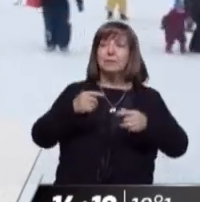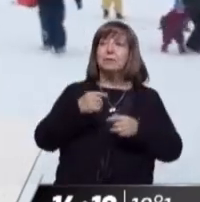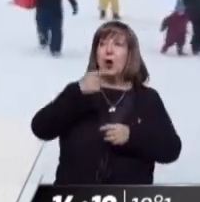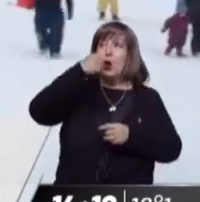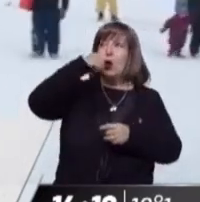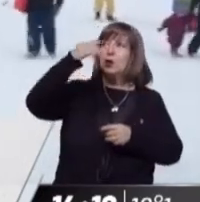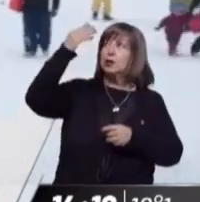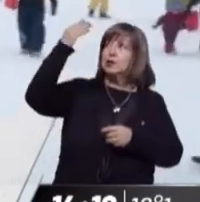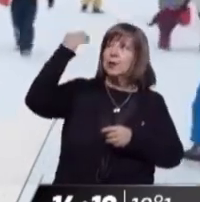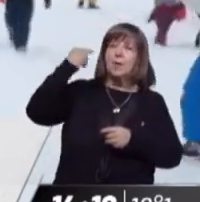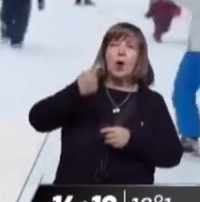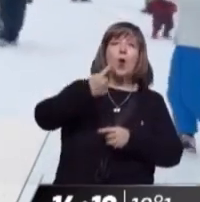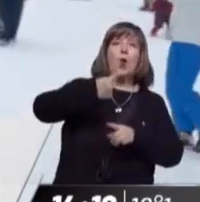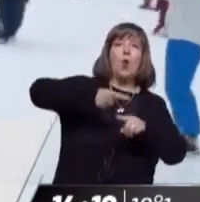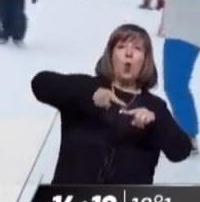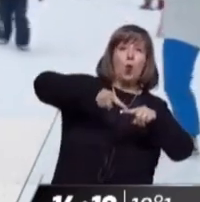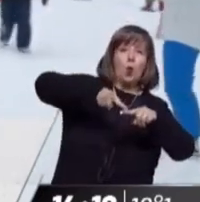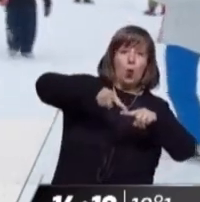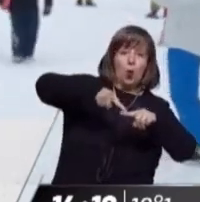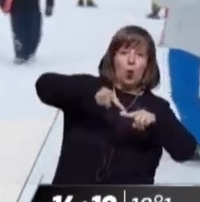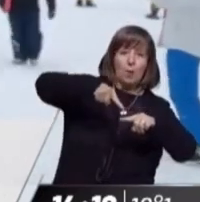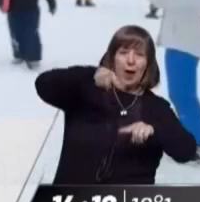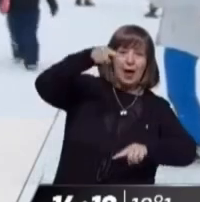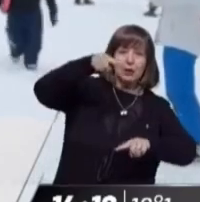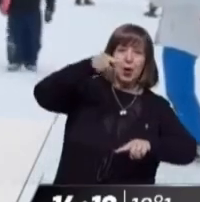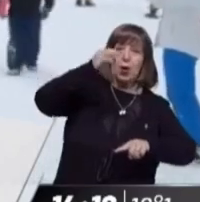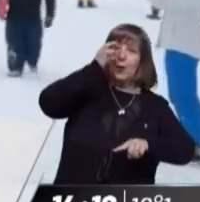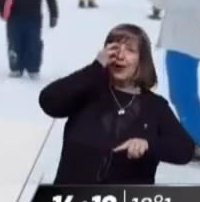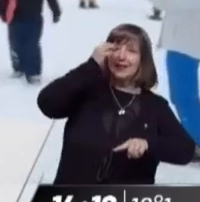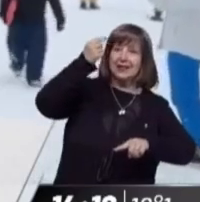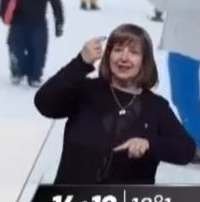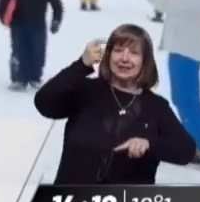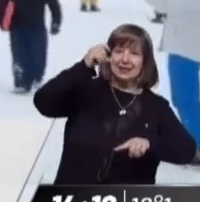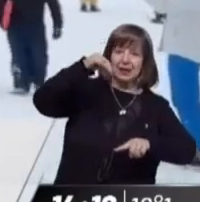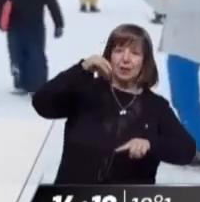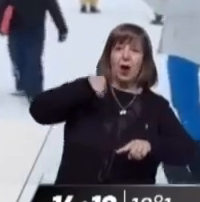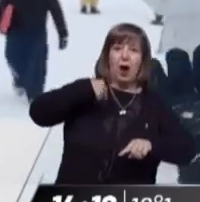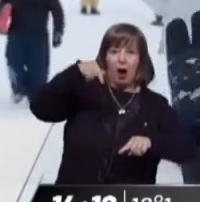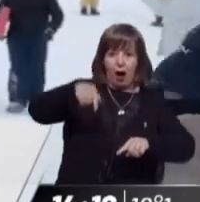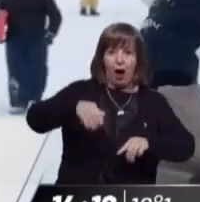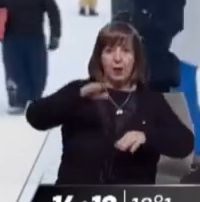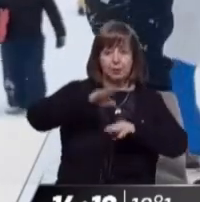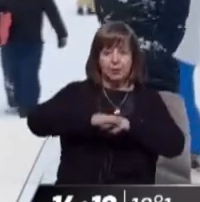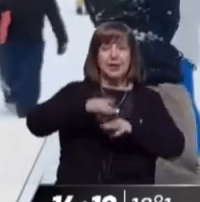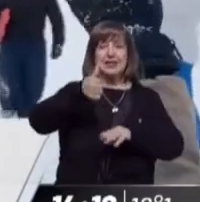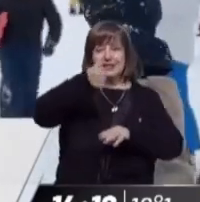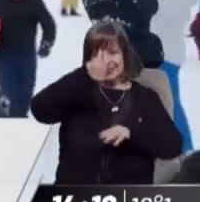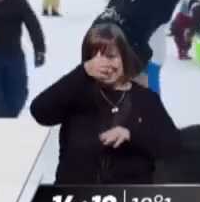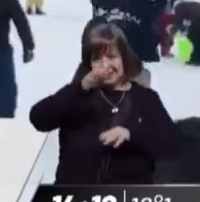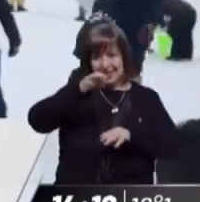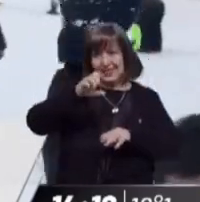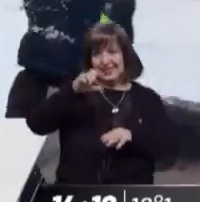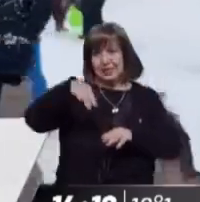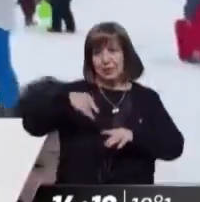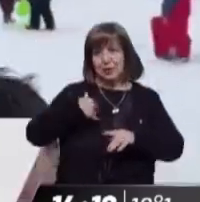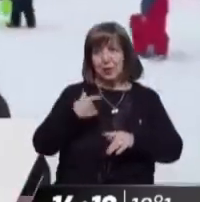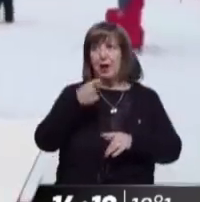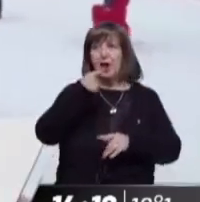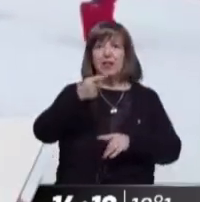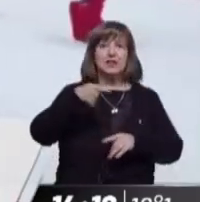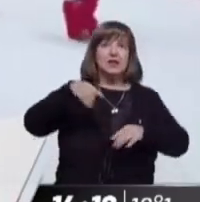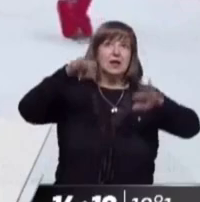climático, tuvimos 1,20 m. Pisado aproximadamente debemos tener unos 60 en este momento y estamos esperando, tenemos pronóstico de más nevadas, así